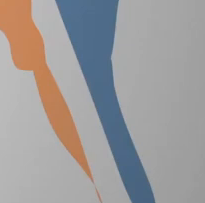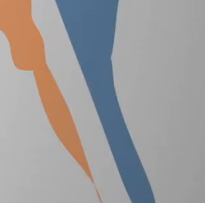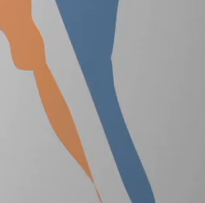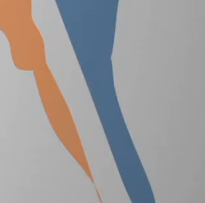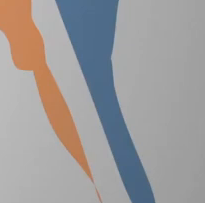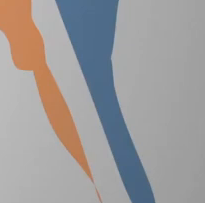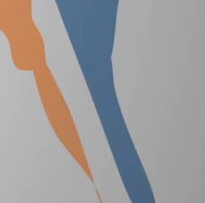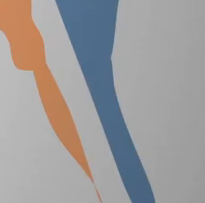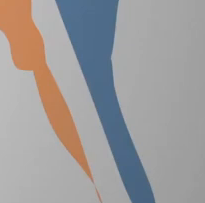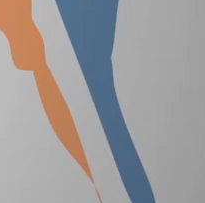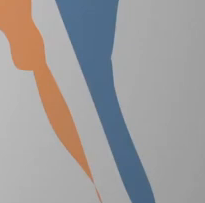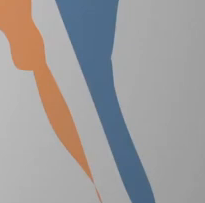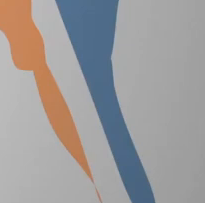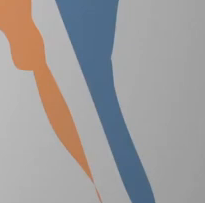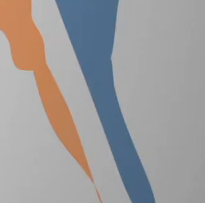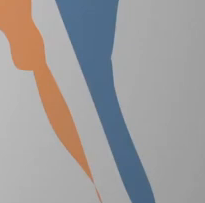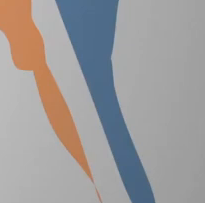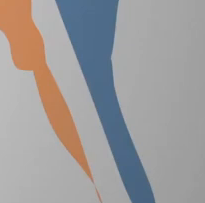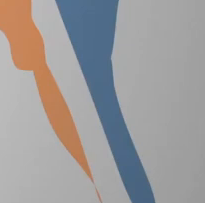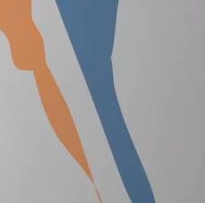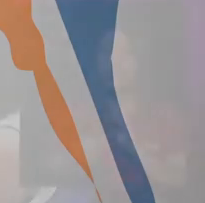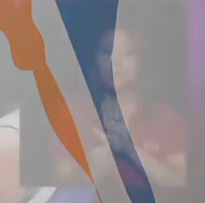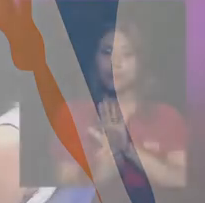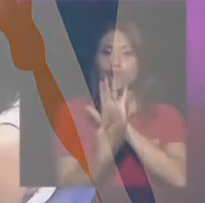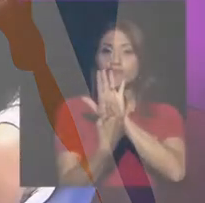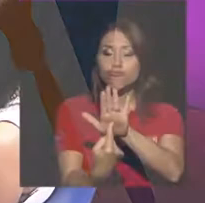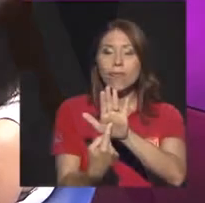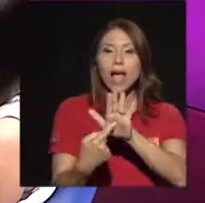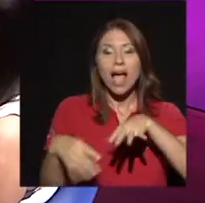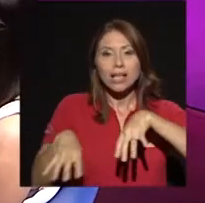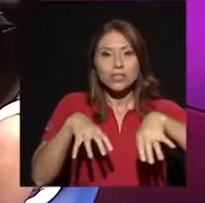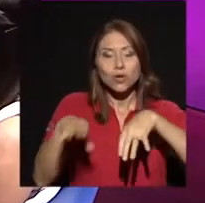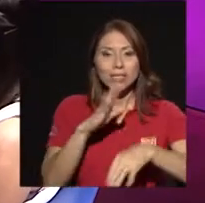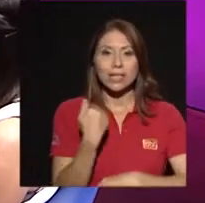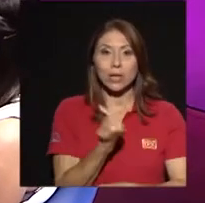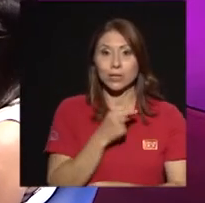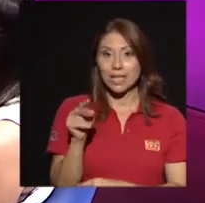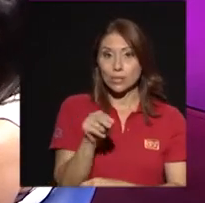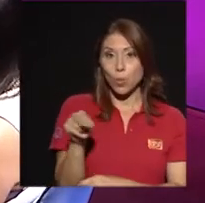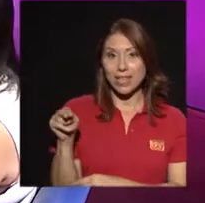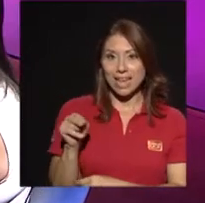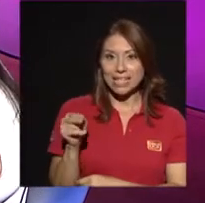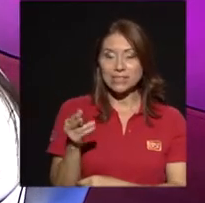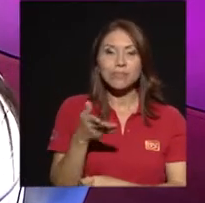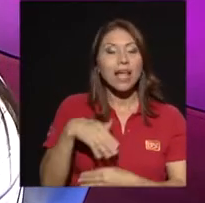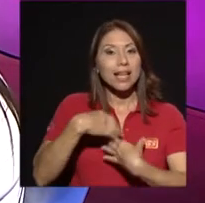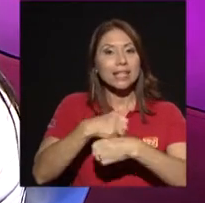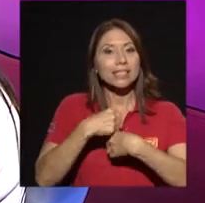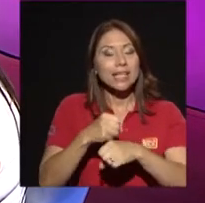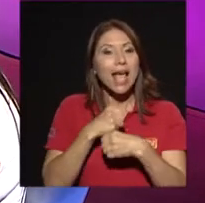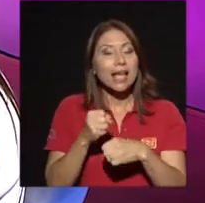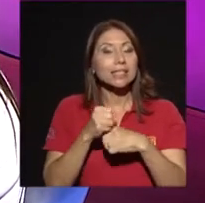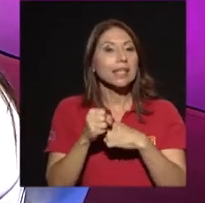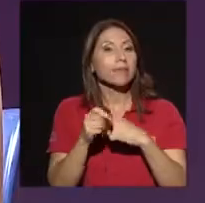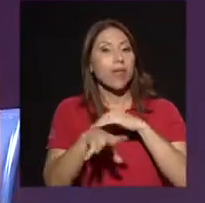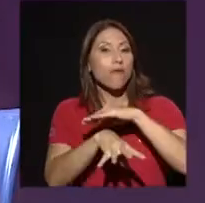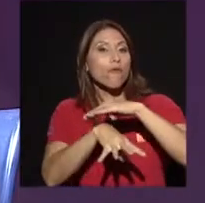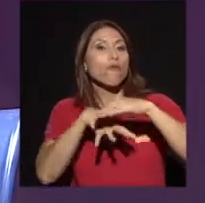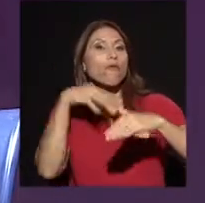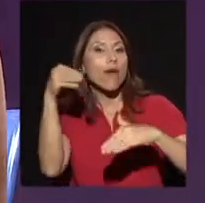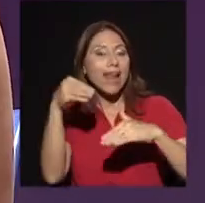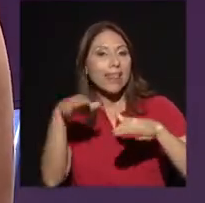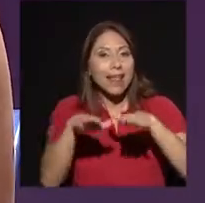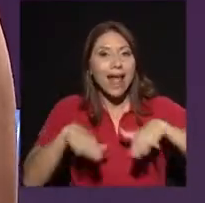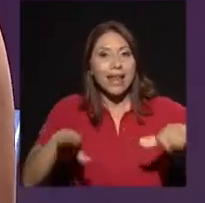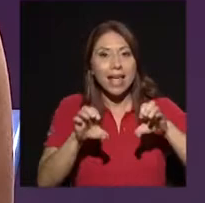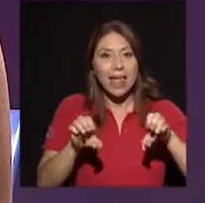bienvenidas a Palabra de Mujer. En este programa vamos a visibilizar las acciones de nuestras compañeras, las cuales se realizan fuera de la esfera académica, que son